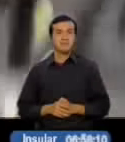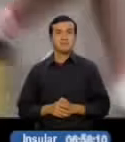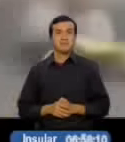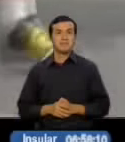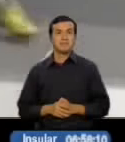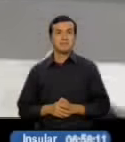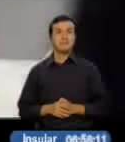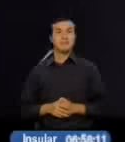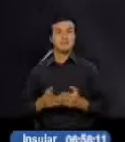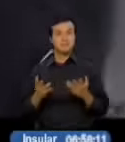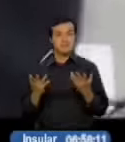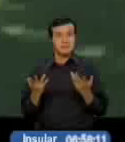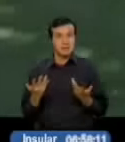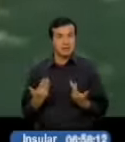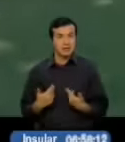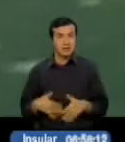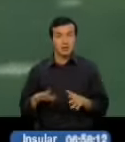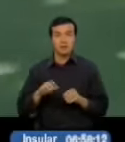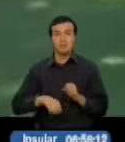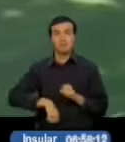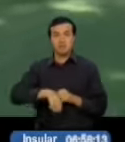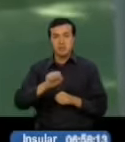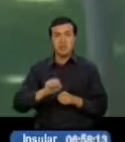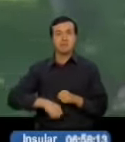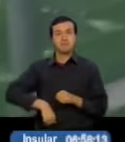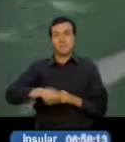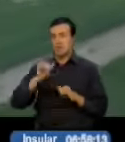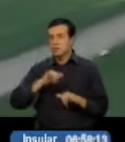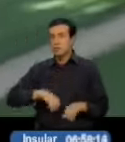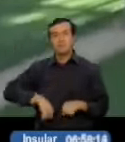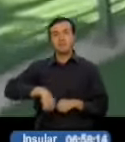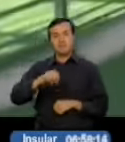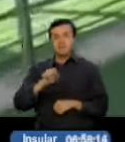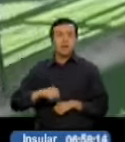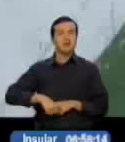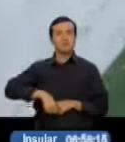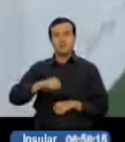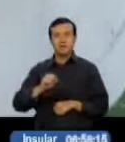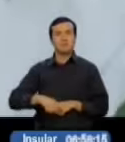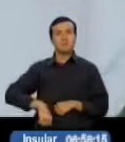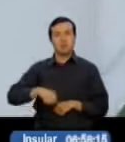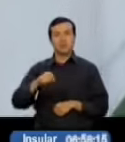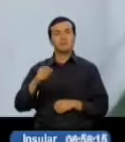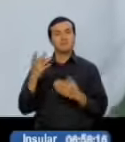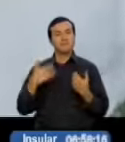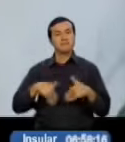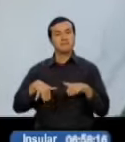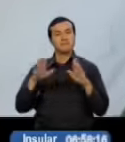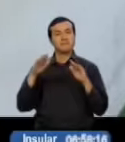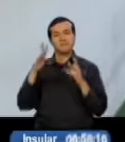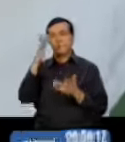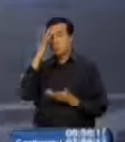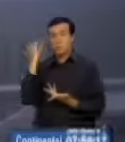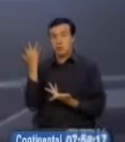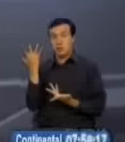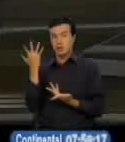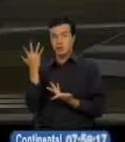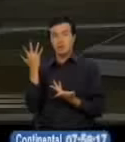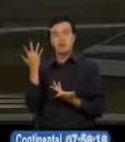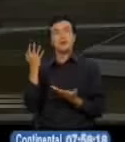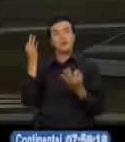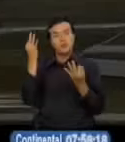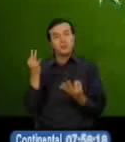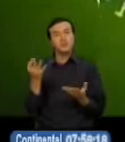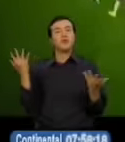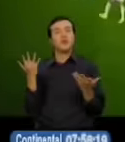Y nosotros ya terminamos. Mientras Marcelo continúa con los jueguitos con la pelota. Y nos despedimos, porque esto solo